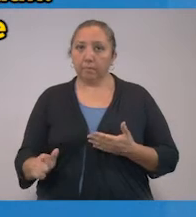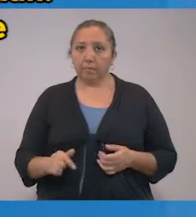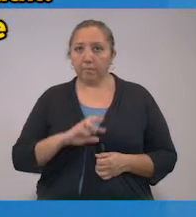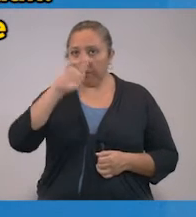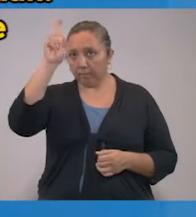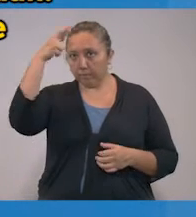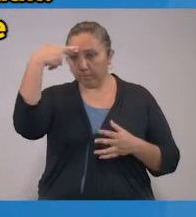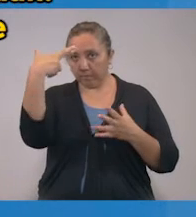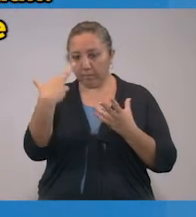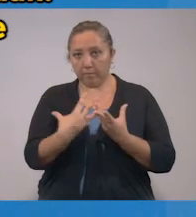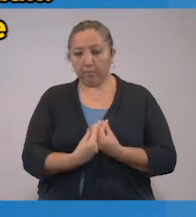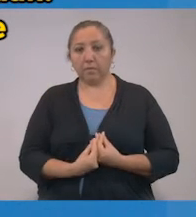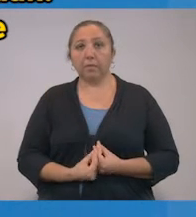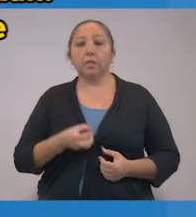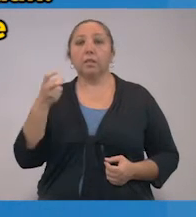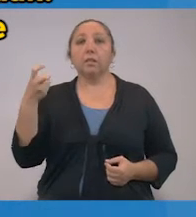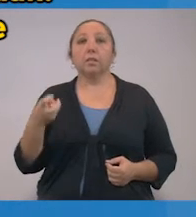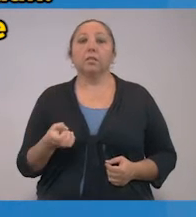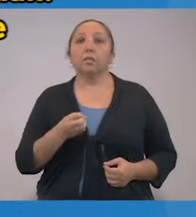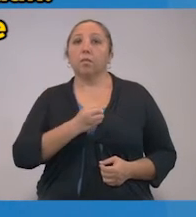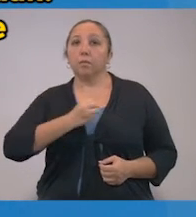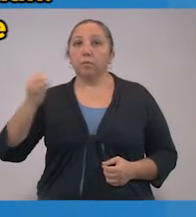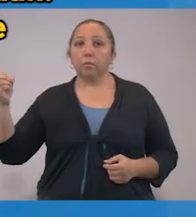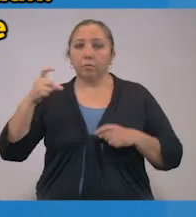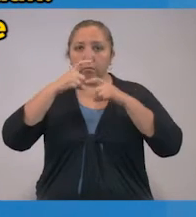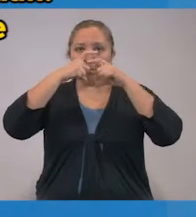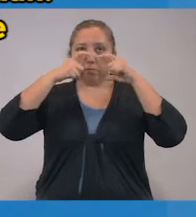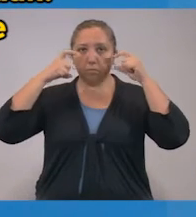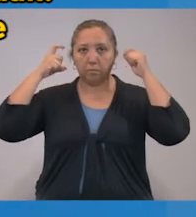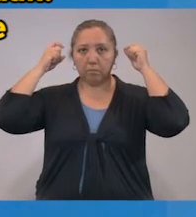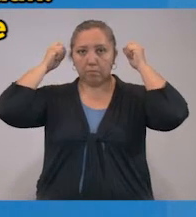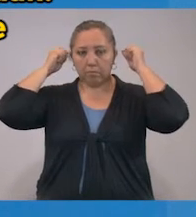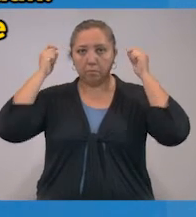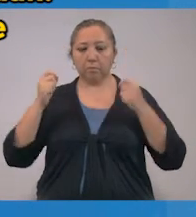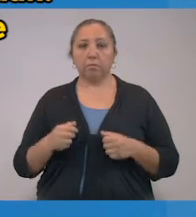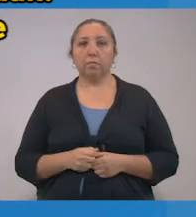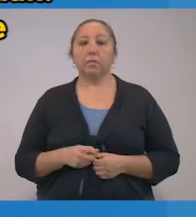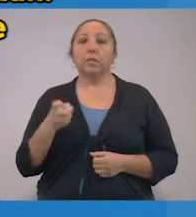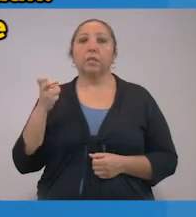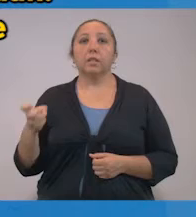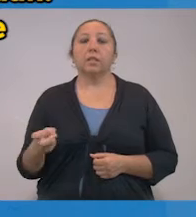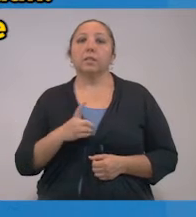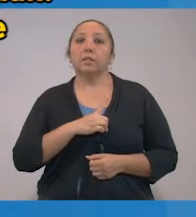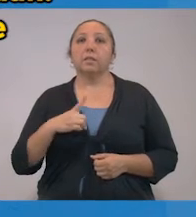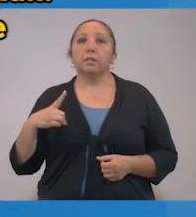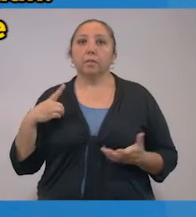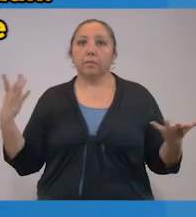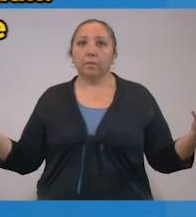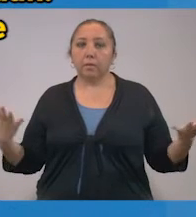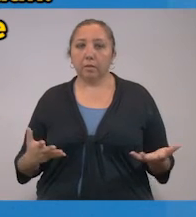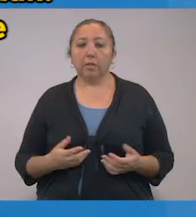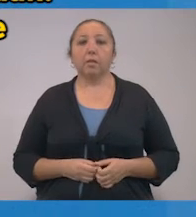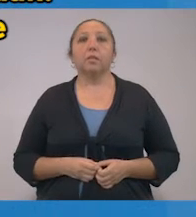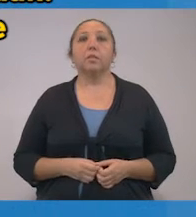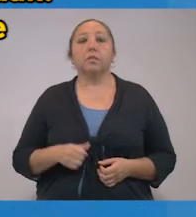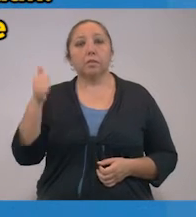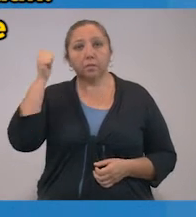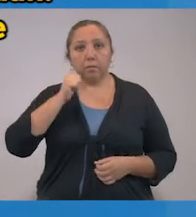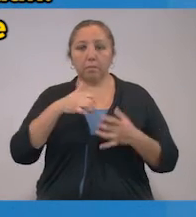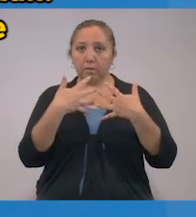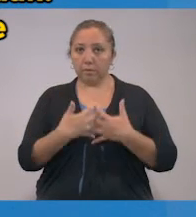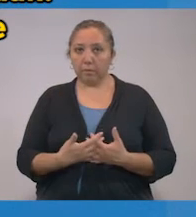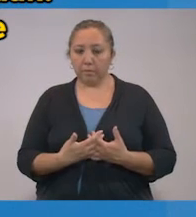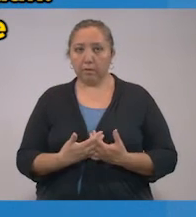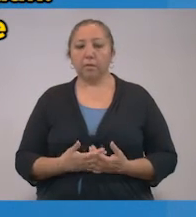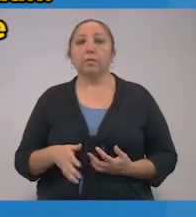Les recordamos que es obligatorio el uso del cubrebocas. Esta medida se debe aplicar de manera rigurosa en las